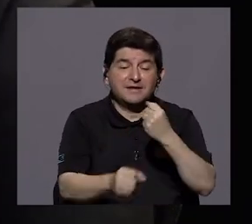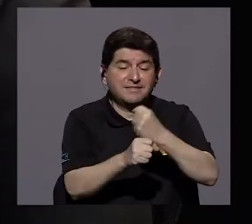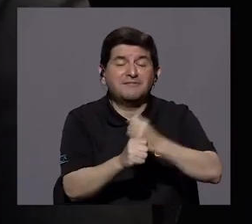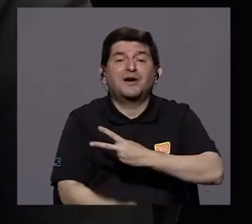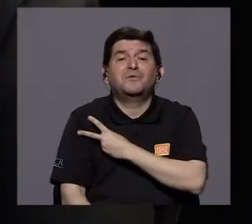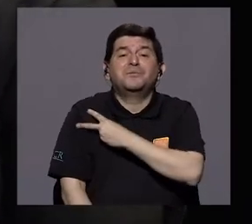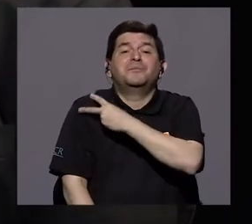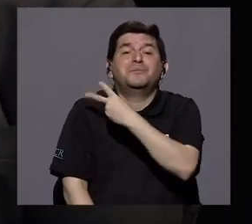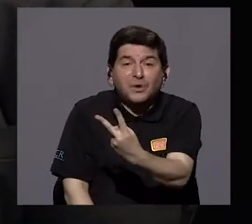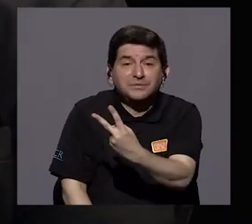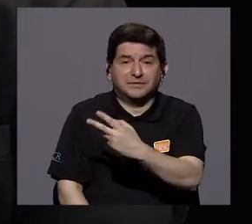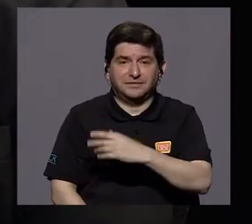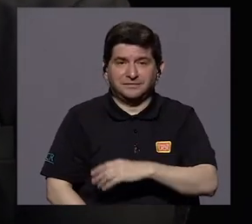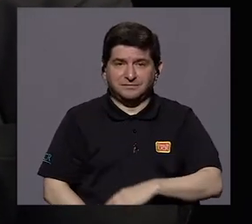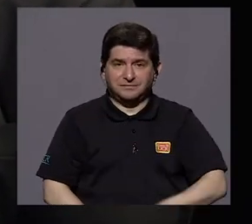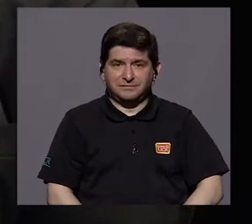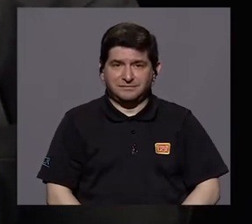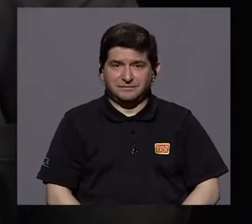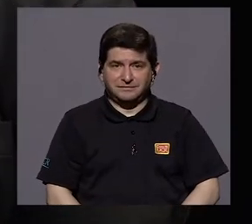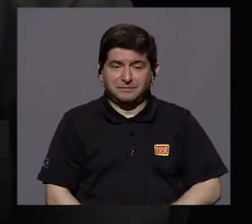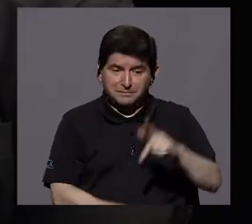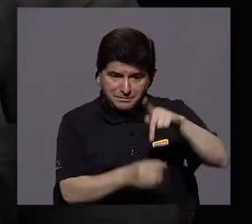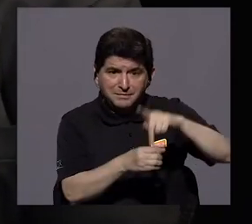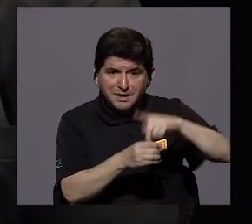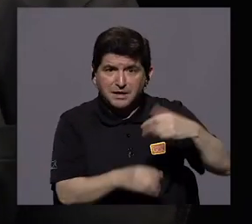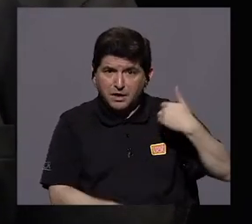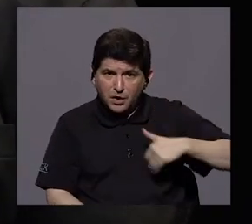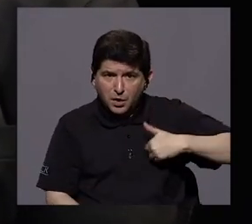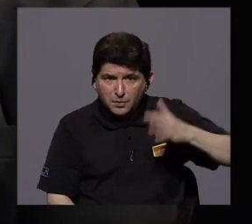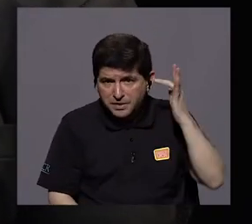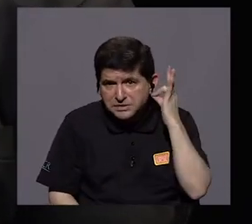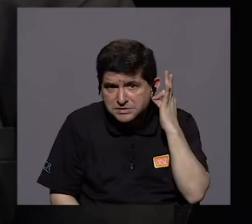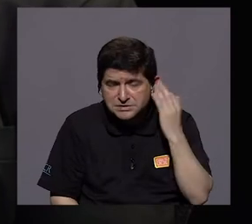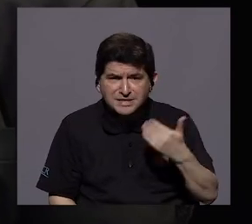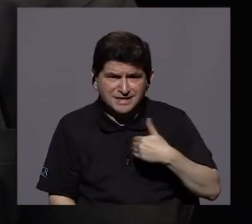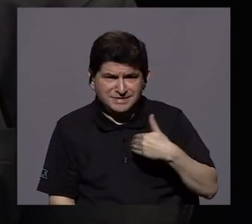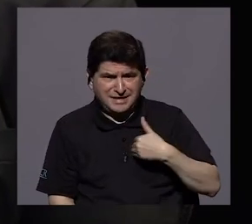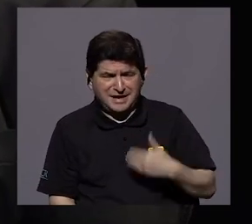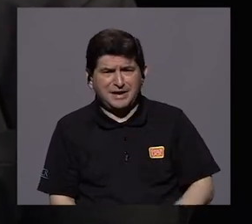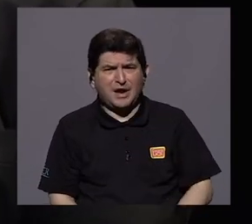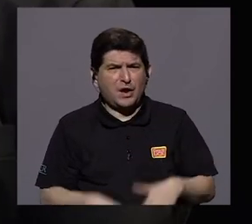un voluntariado, ¿verdad?, en donde participan hombres y mujeres